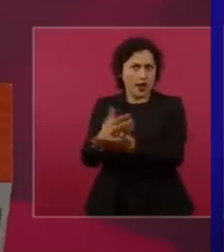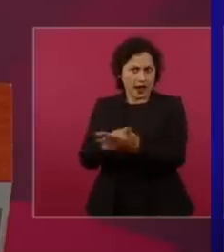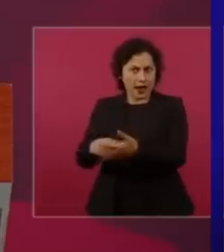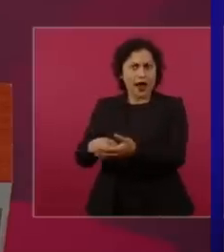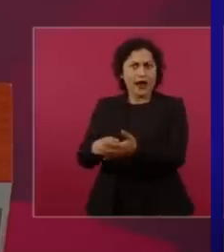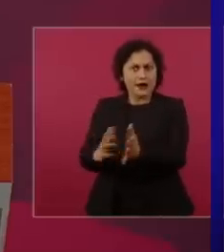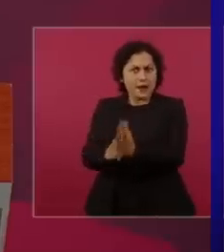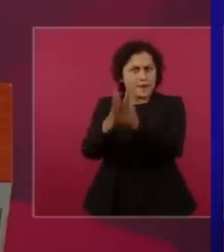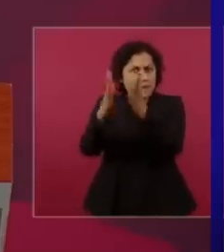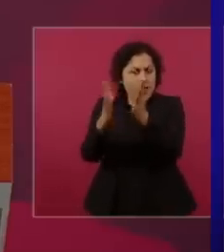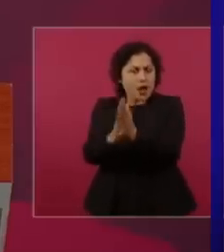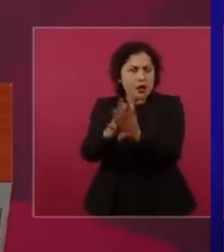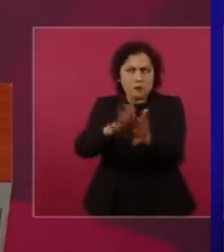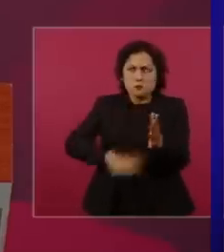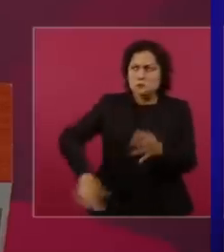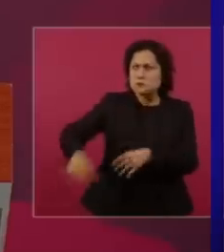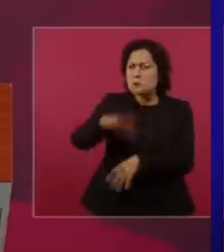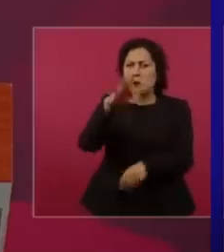Y desde que llega, porque